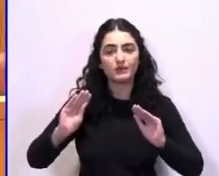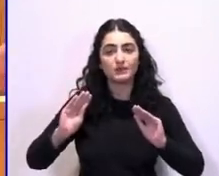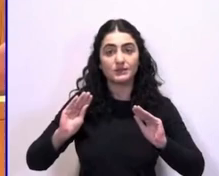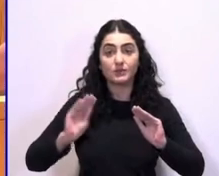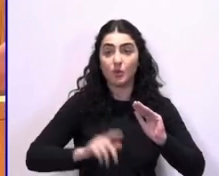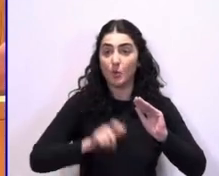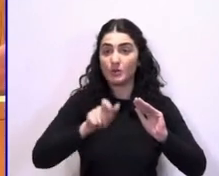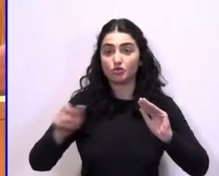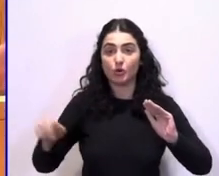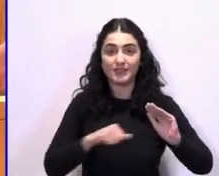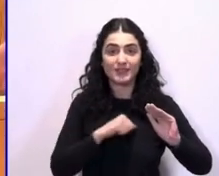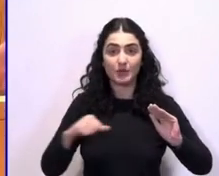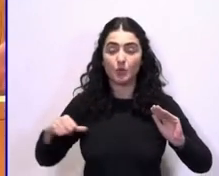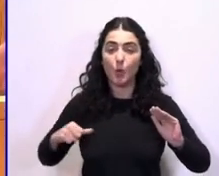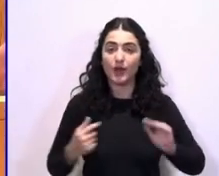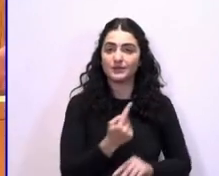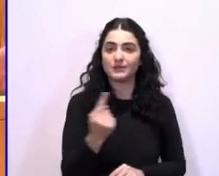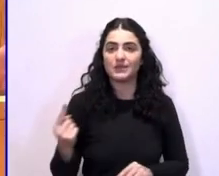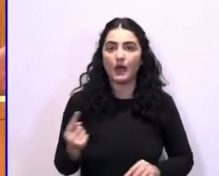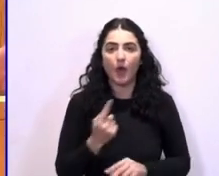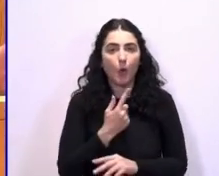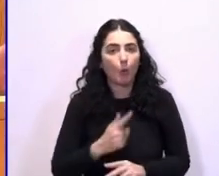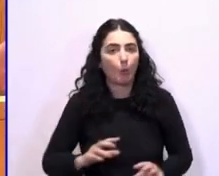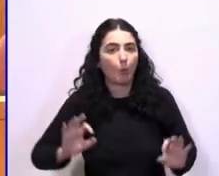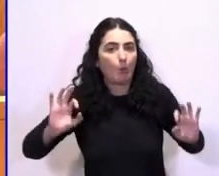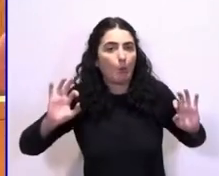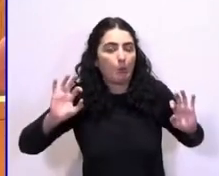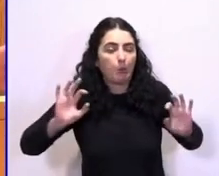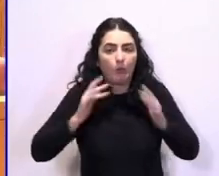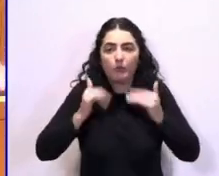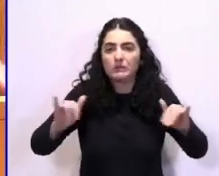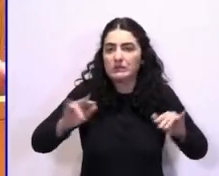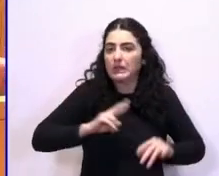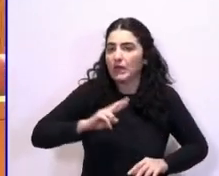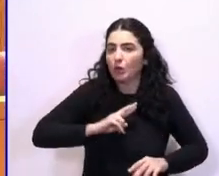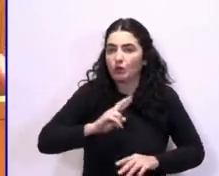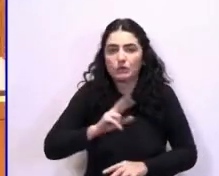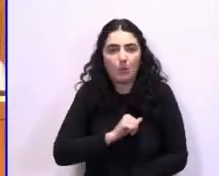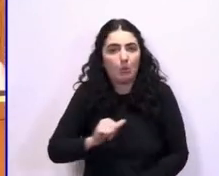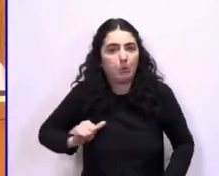personas individuales, cada uno irá a los actos religiosos que considere, faltaría